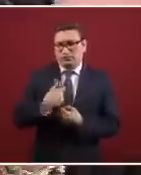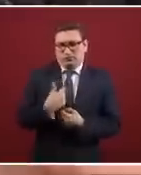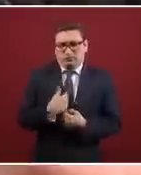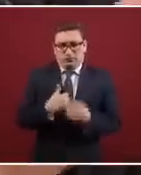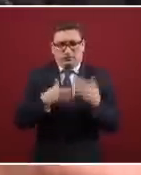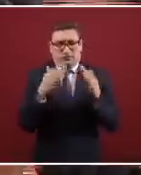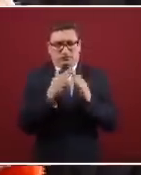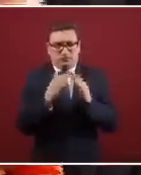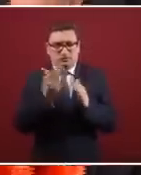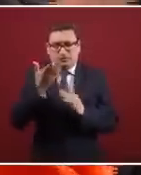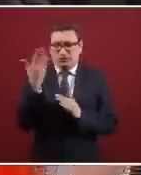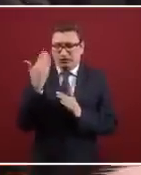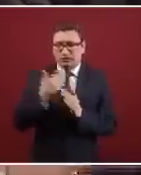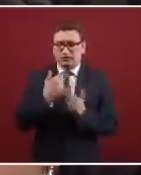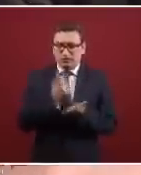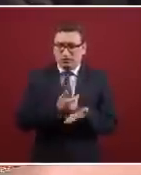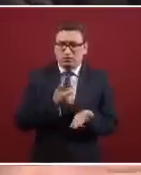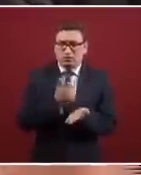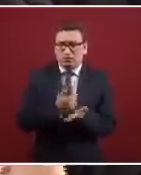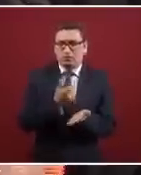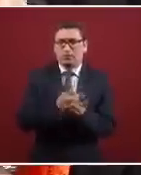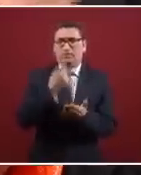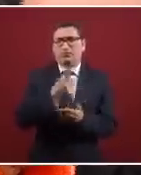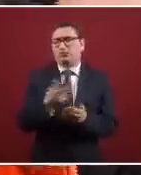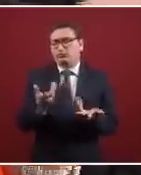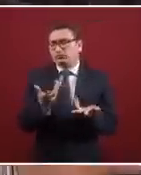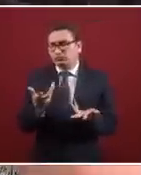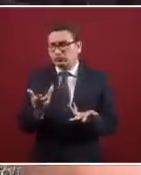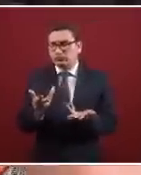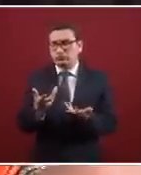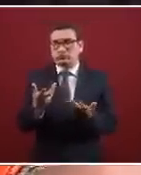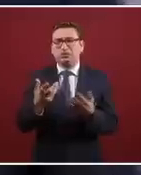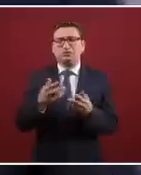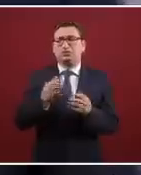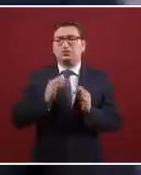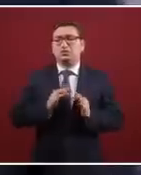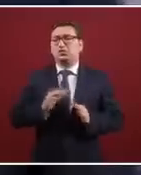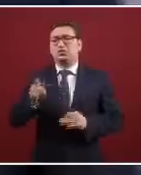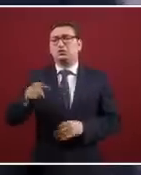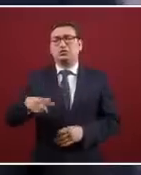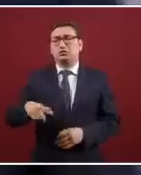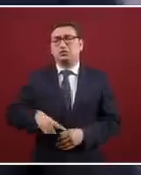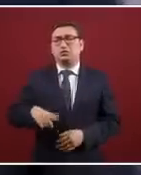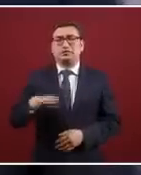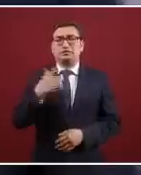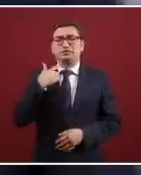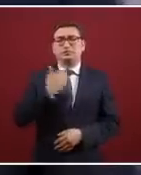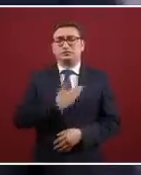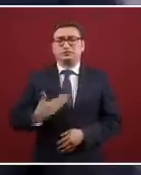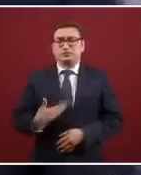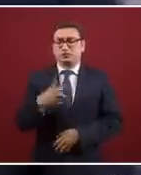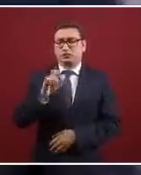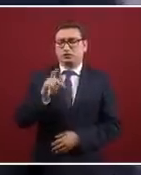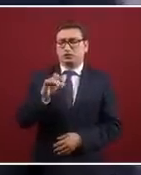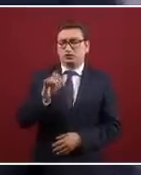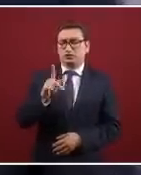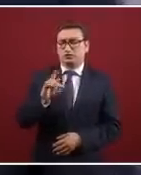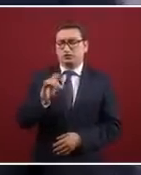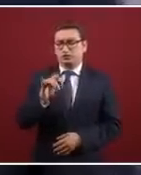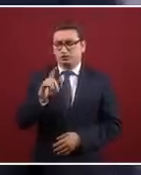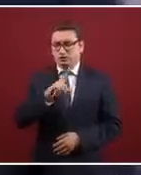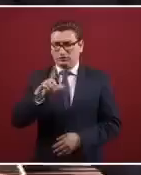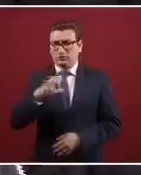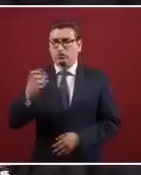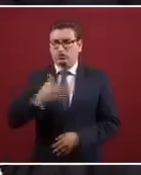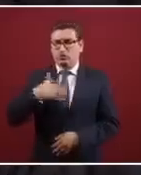pagado 2 hipotecas para tenerla, pues tranquilamente el señor expresidente López Portillo, porque yo dije